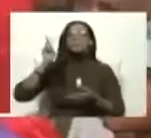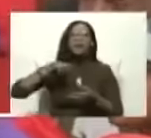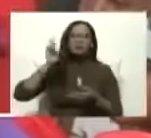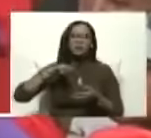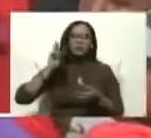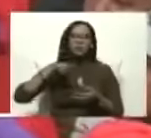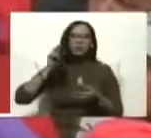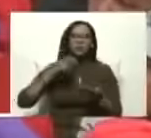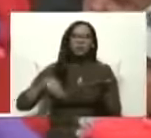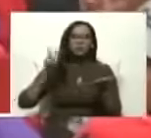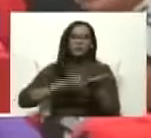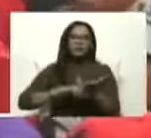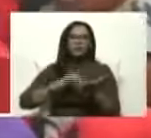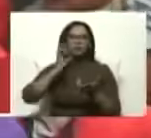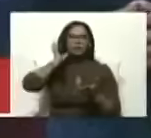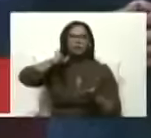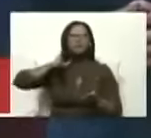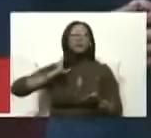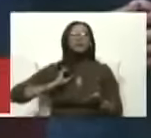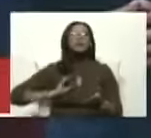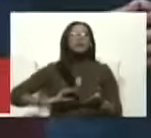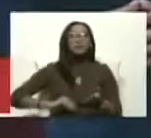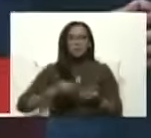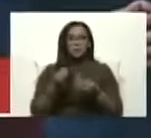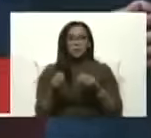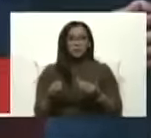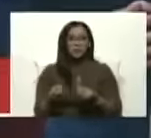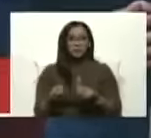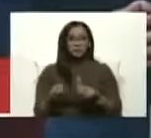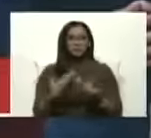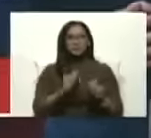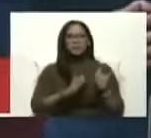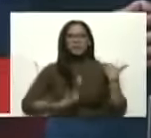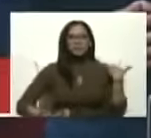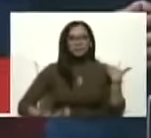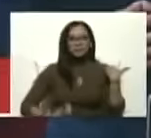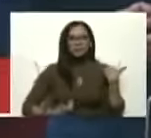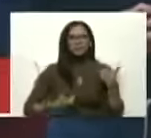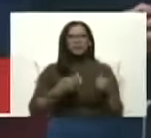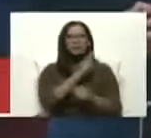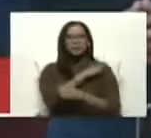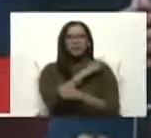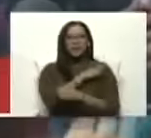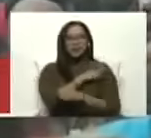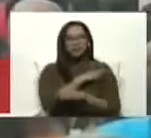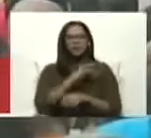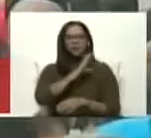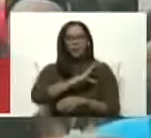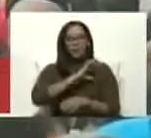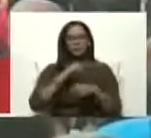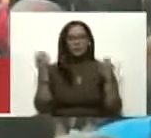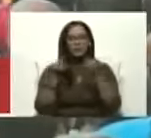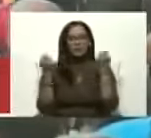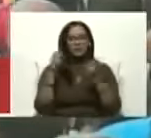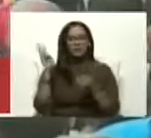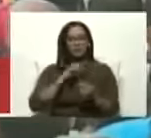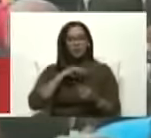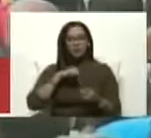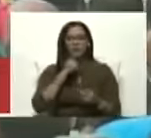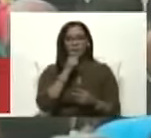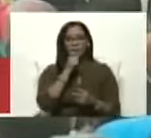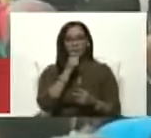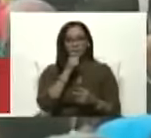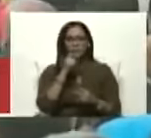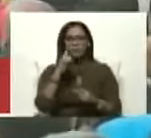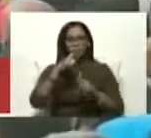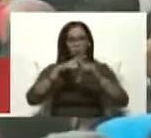Más nunca volverán. Y por eso el presidente y el jefe del comando de campaña Venezuela Nuestra nos preguntan por